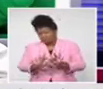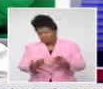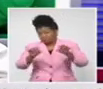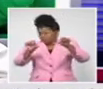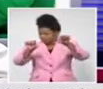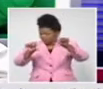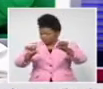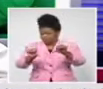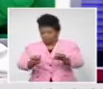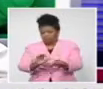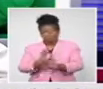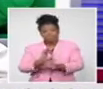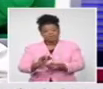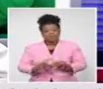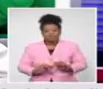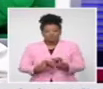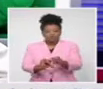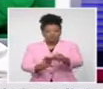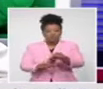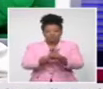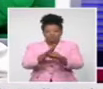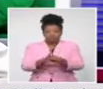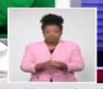el comportamiento de la pandemia.